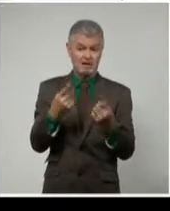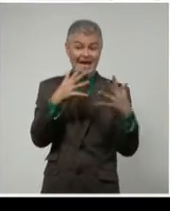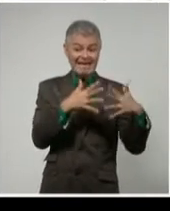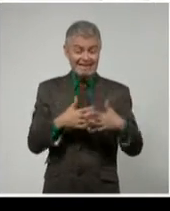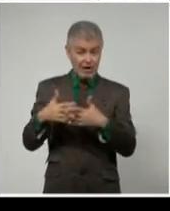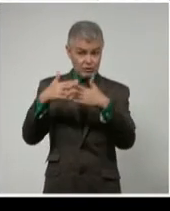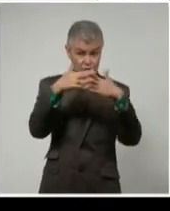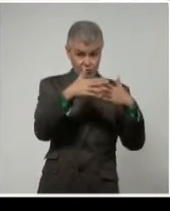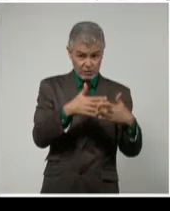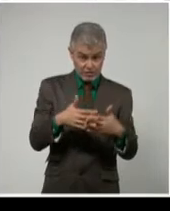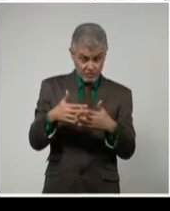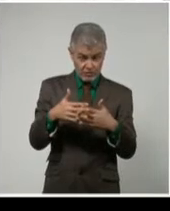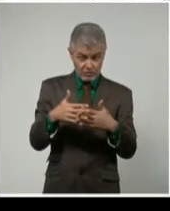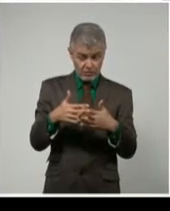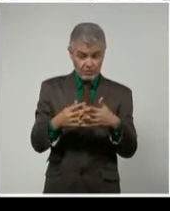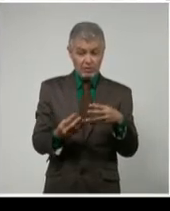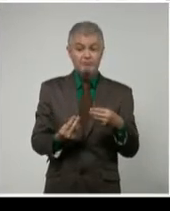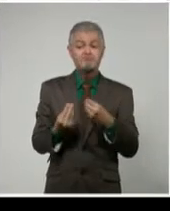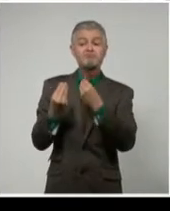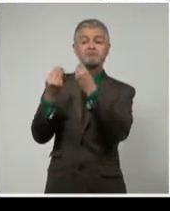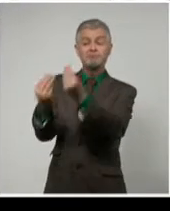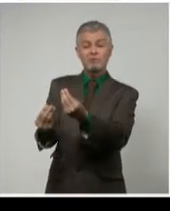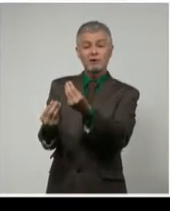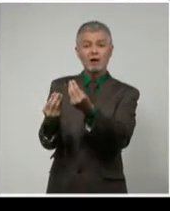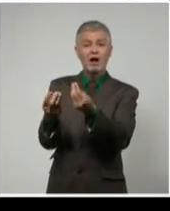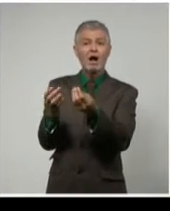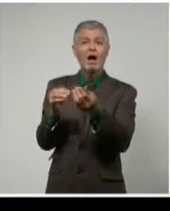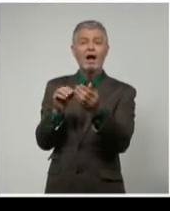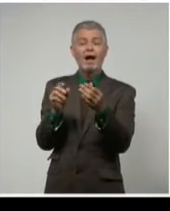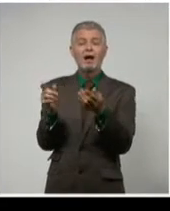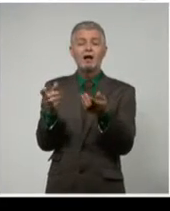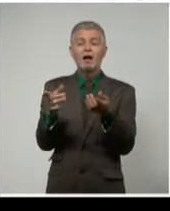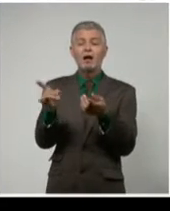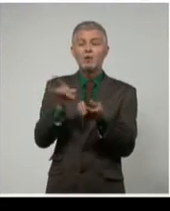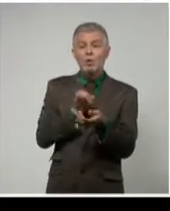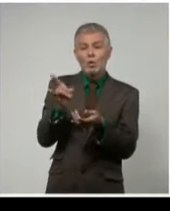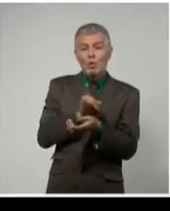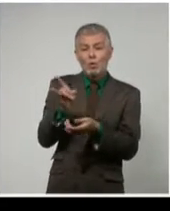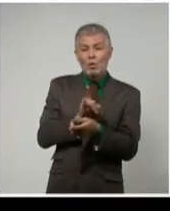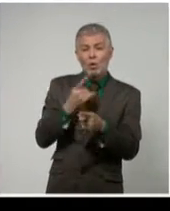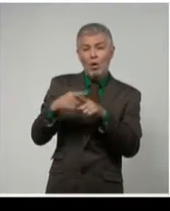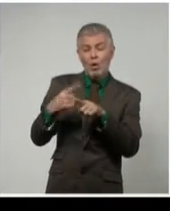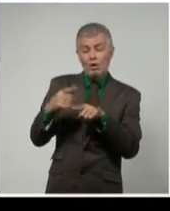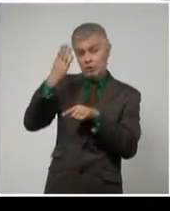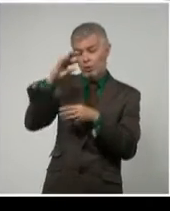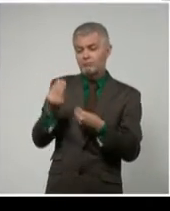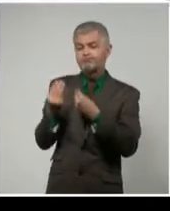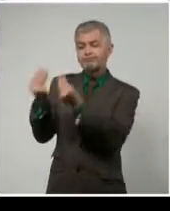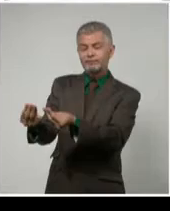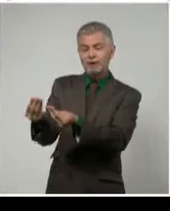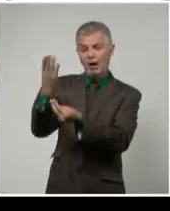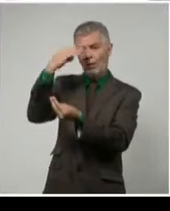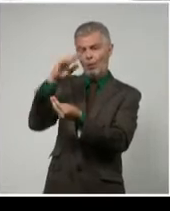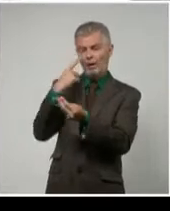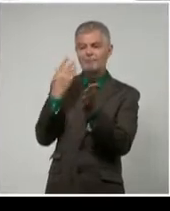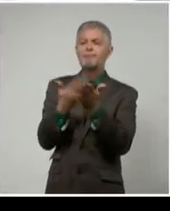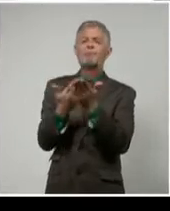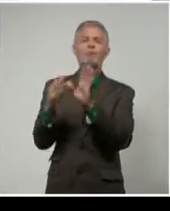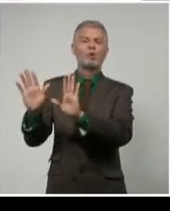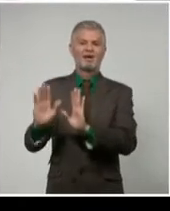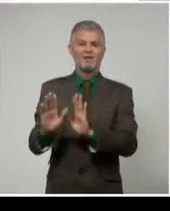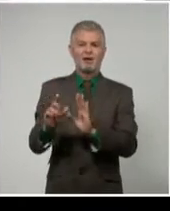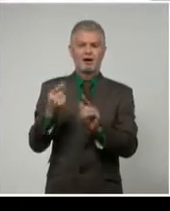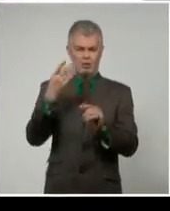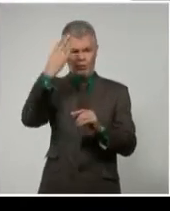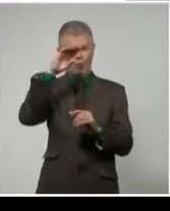entregó un grupo de grabaciones a Cuba, Cuba pudo verificar, incluso comunicándose con los científicos que han hecho este análisis en otras partes del